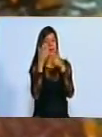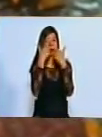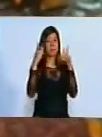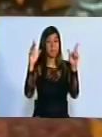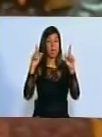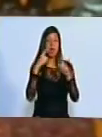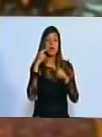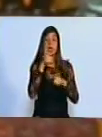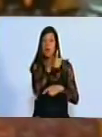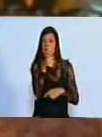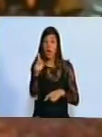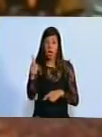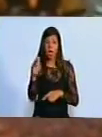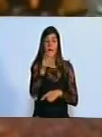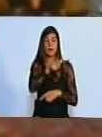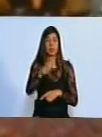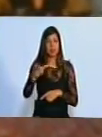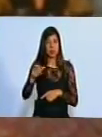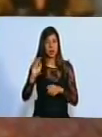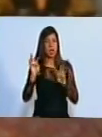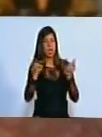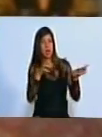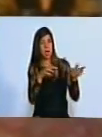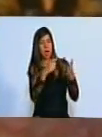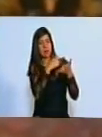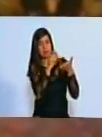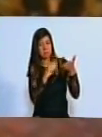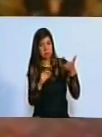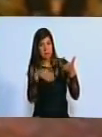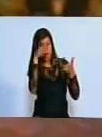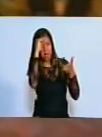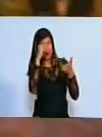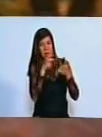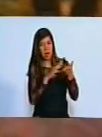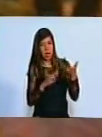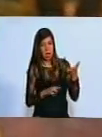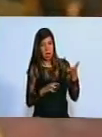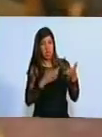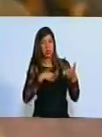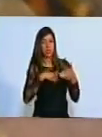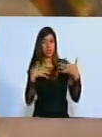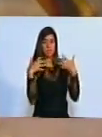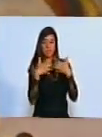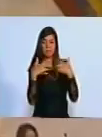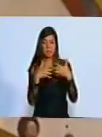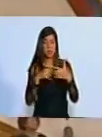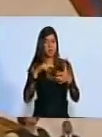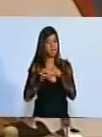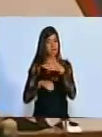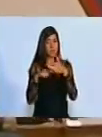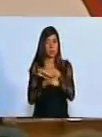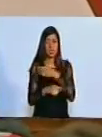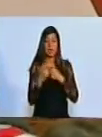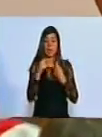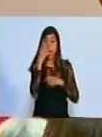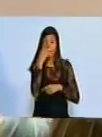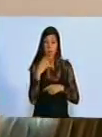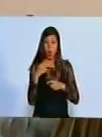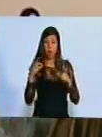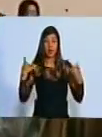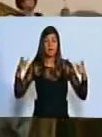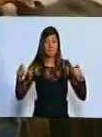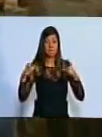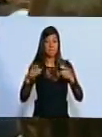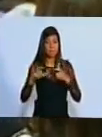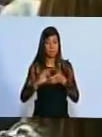que cada ciudadano aprenda a leer y a escribir. Estamos en medio de una lucha por derrotar la miseria, pero sobre